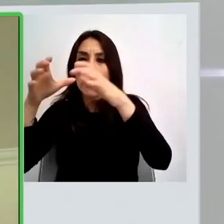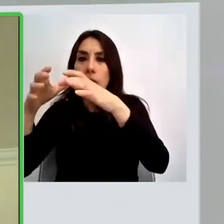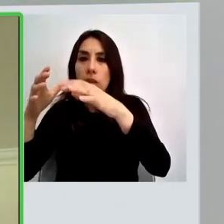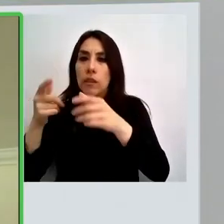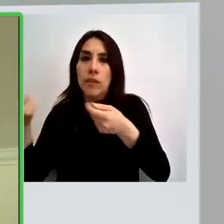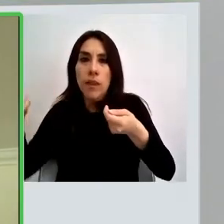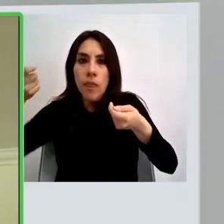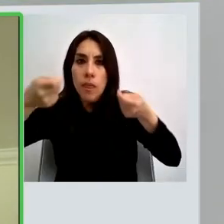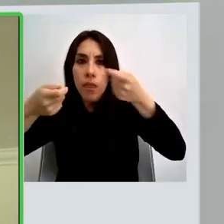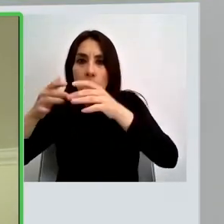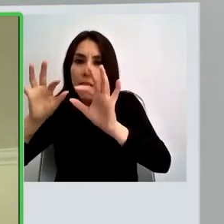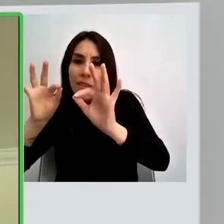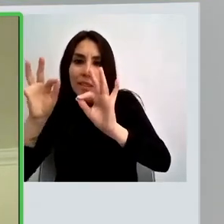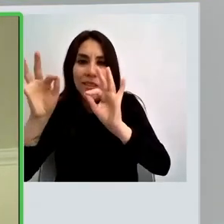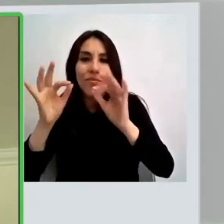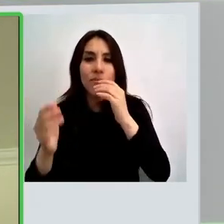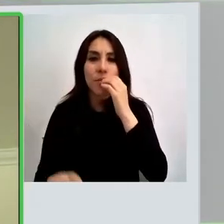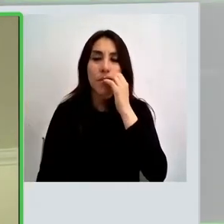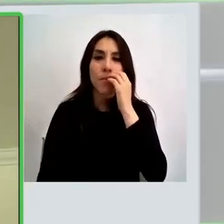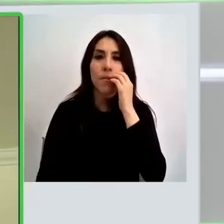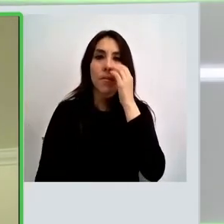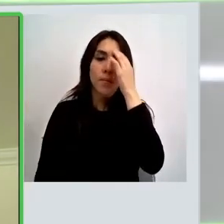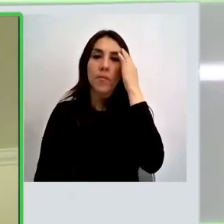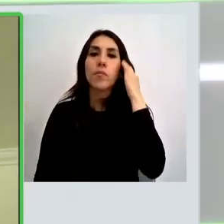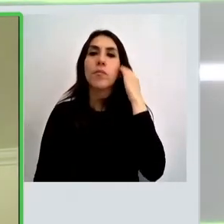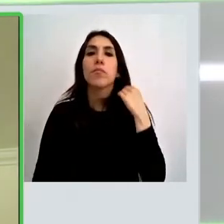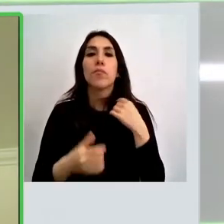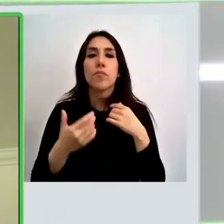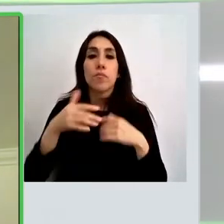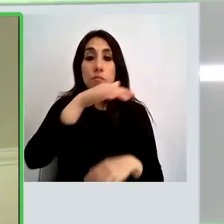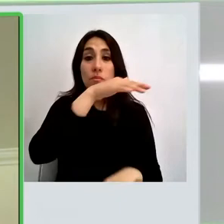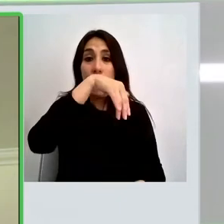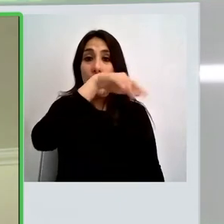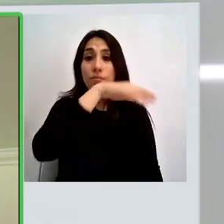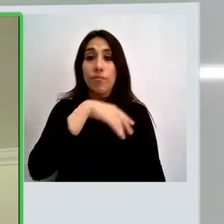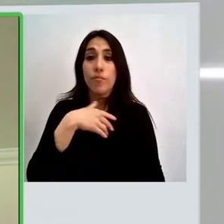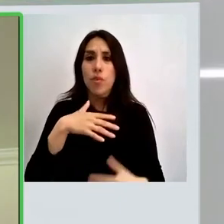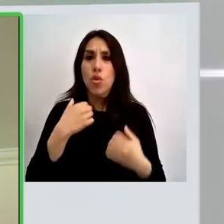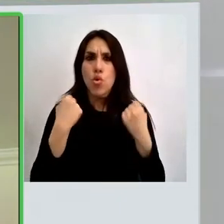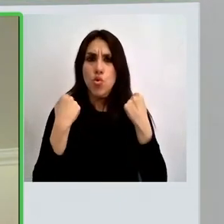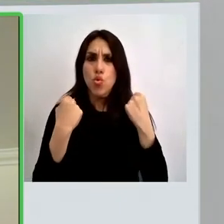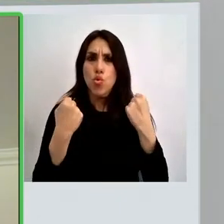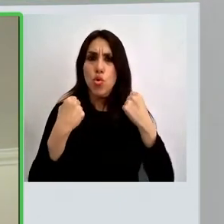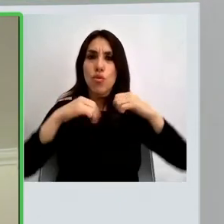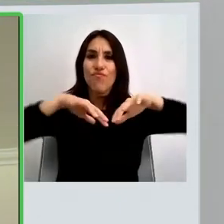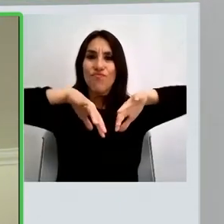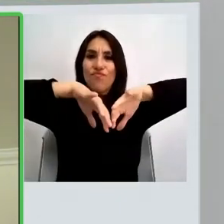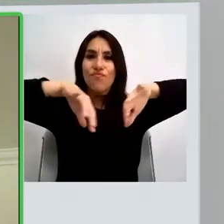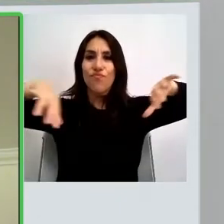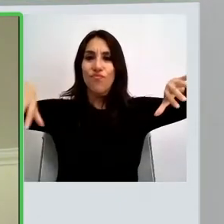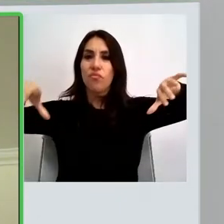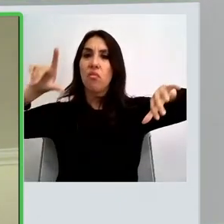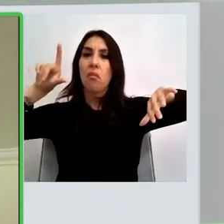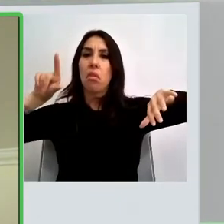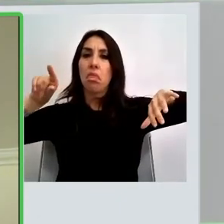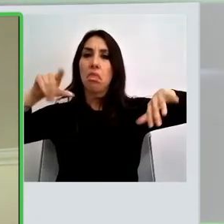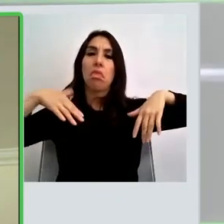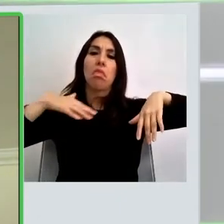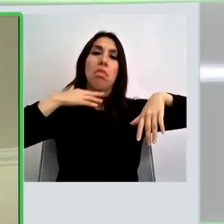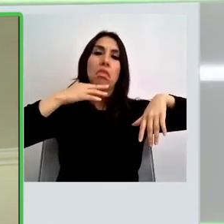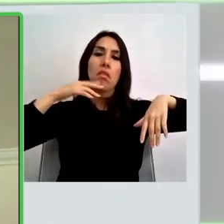no está separado de la fuerza de la laboral porque eso lo tuvimos en eeuu entonces la idea